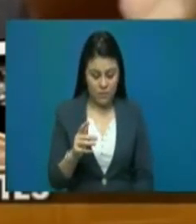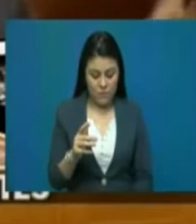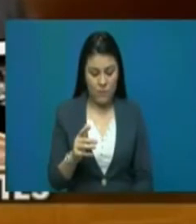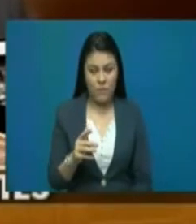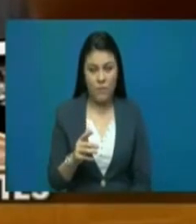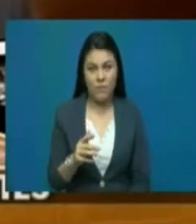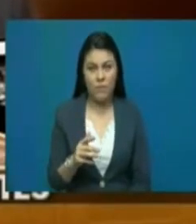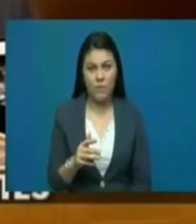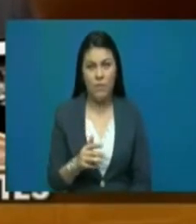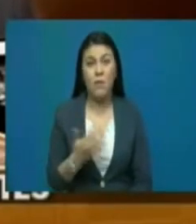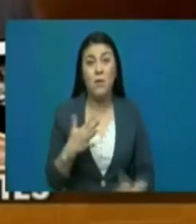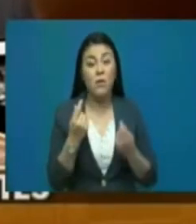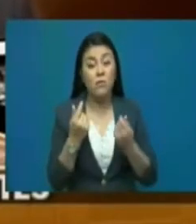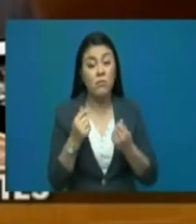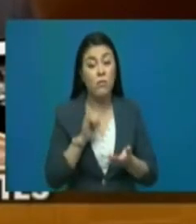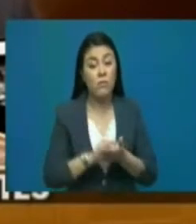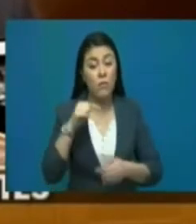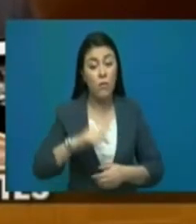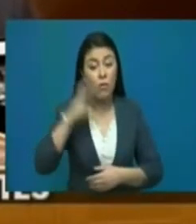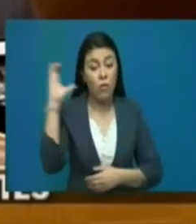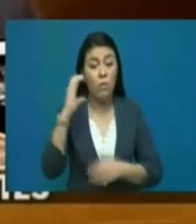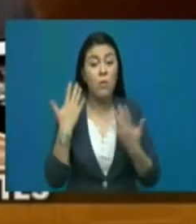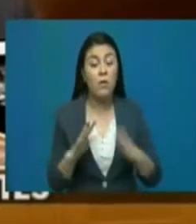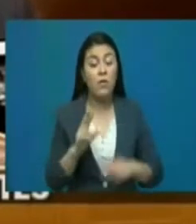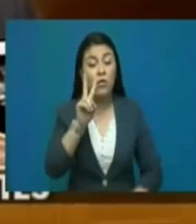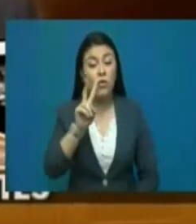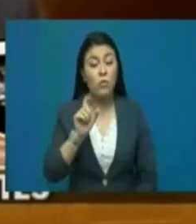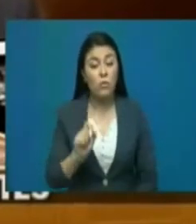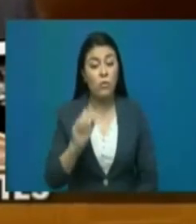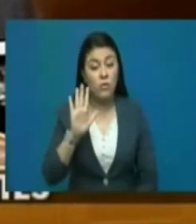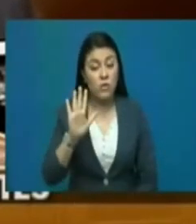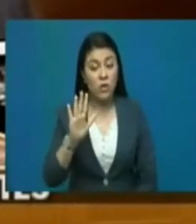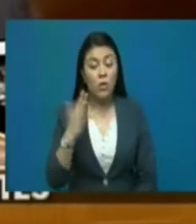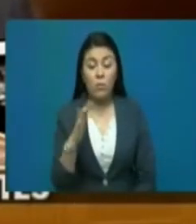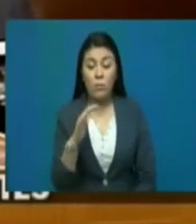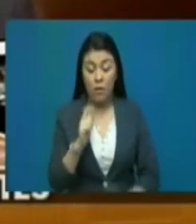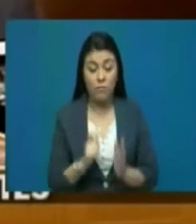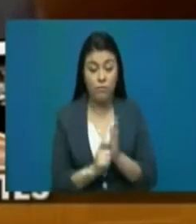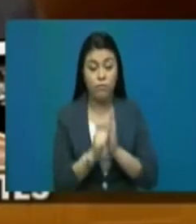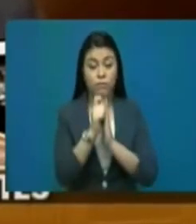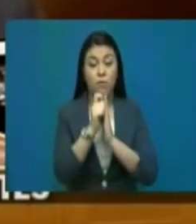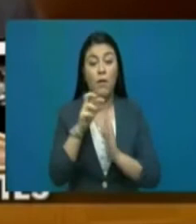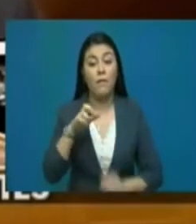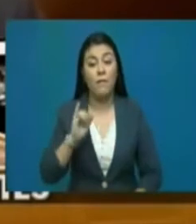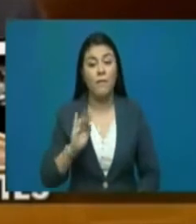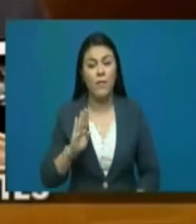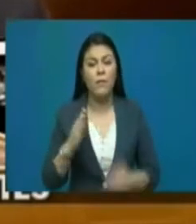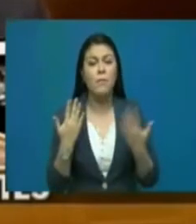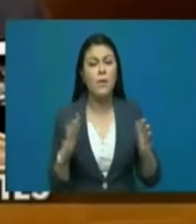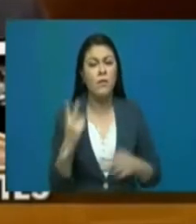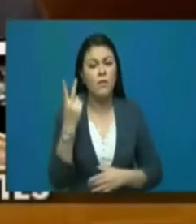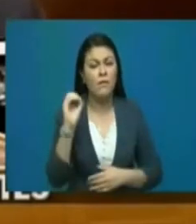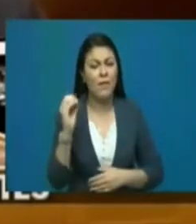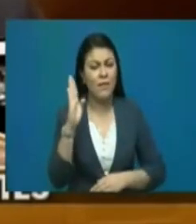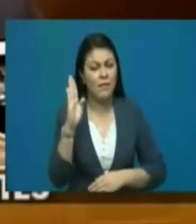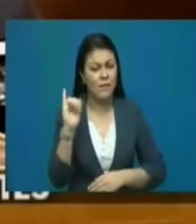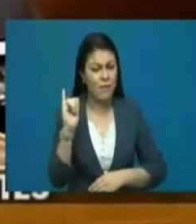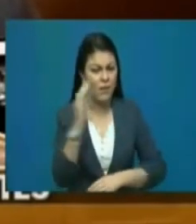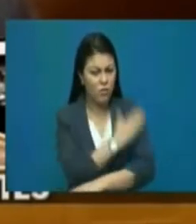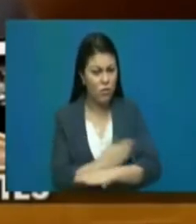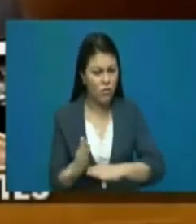le costó al país 2.5 puntos del pib es decir unos 20 billones de pesos